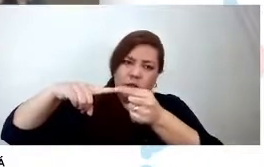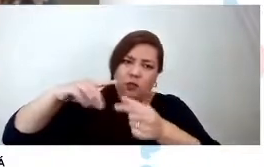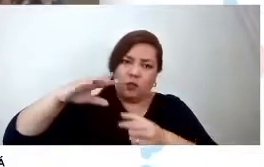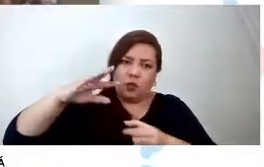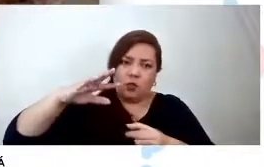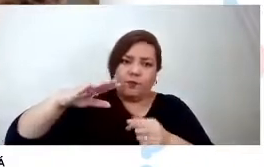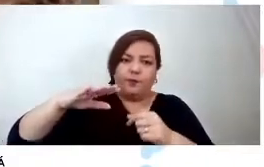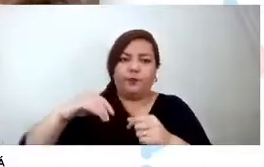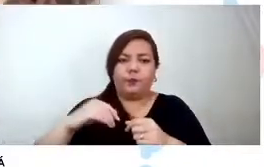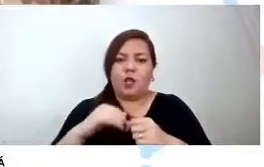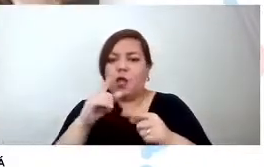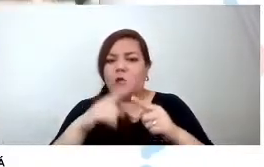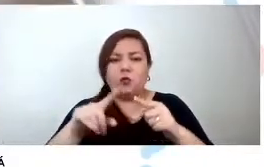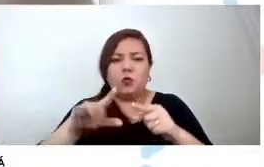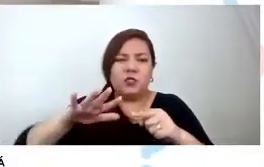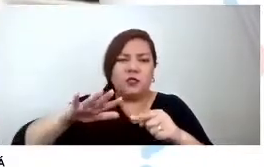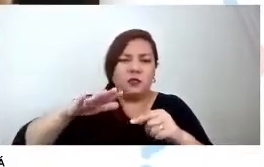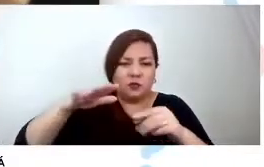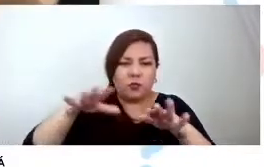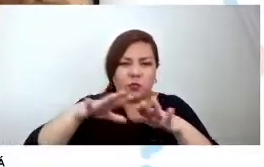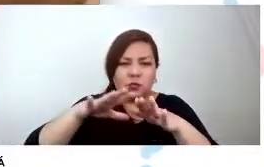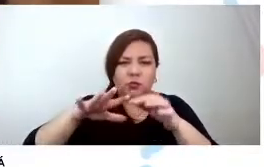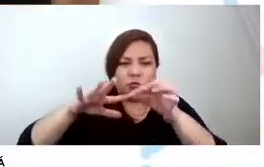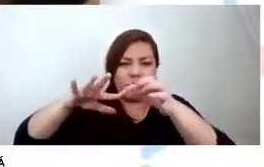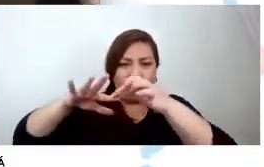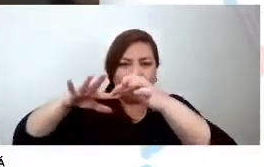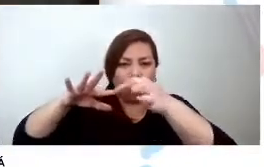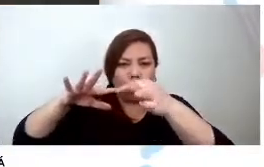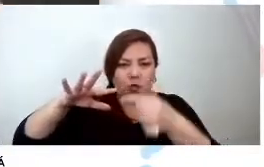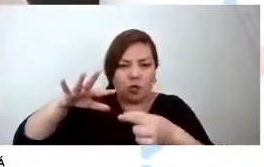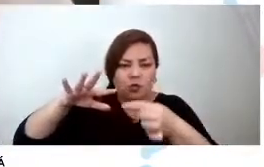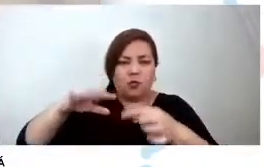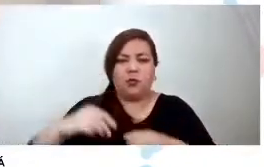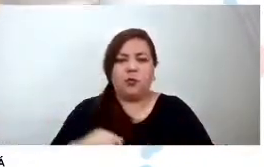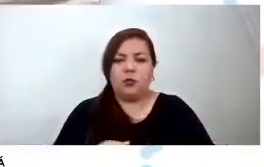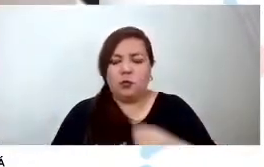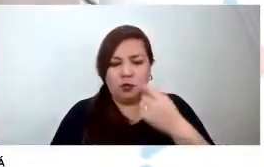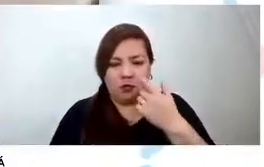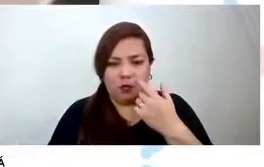ver. Cecilia lo puede mostrar.